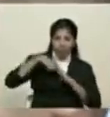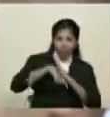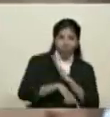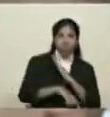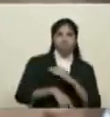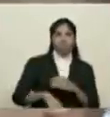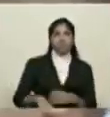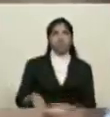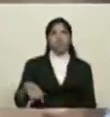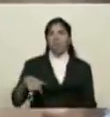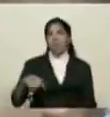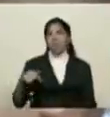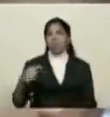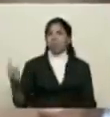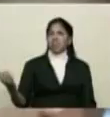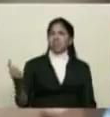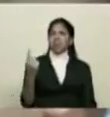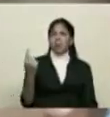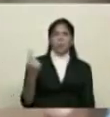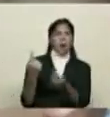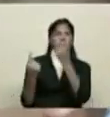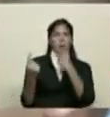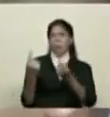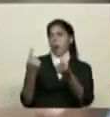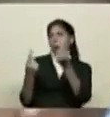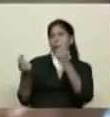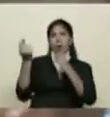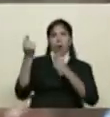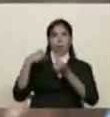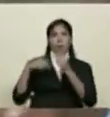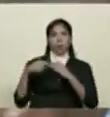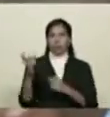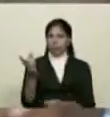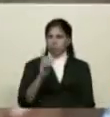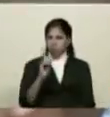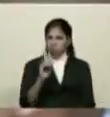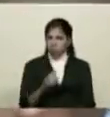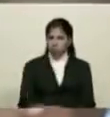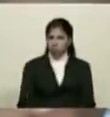gente a amedrentarlo a uno.